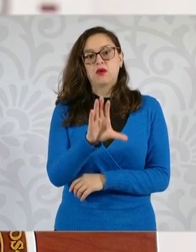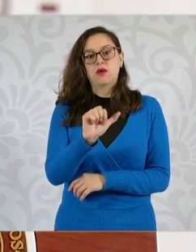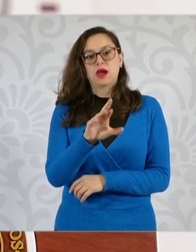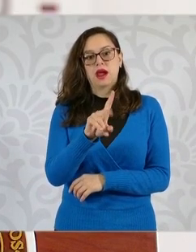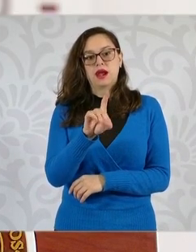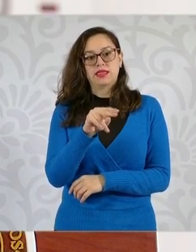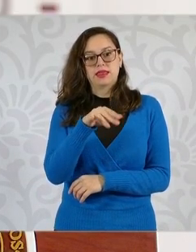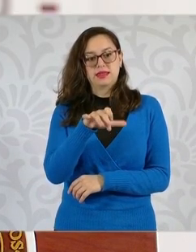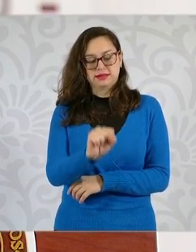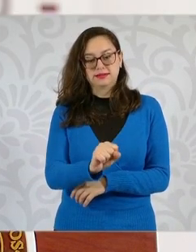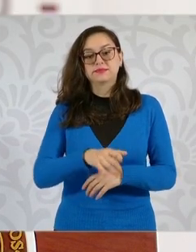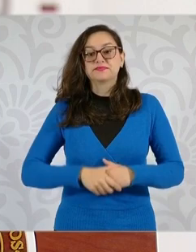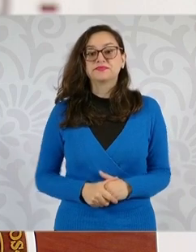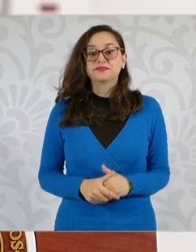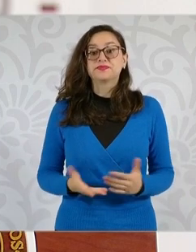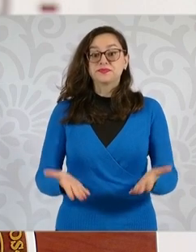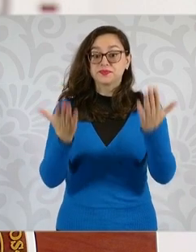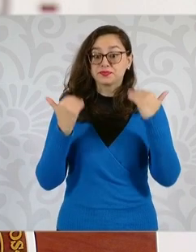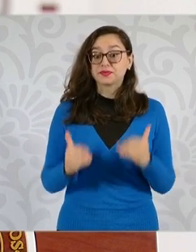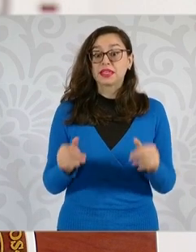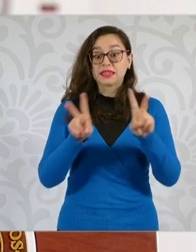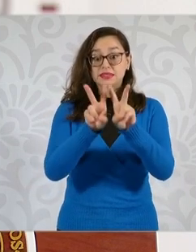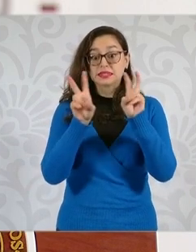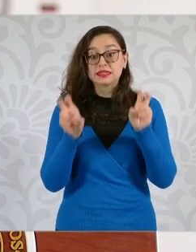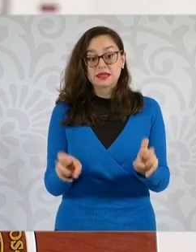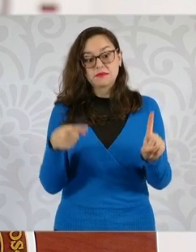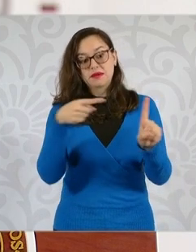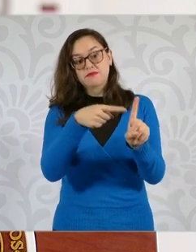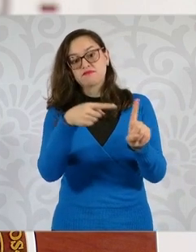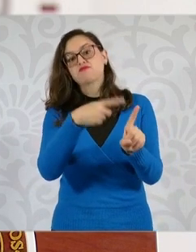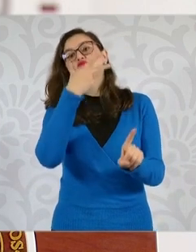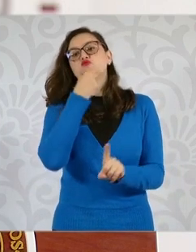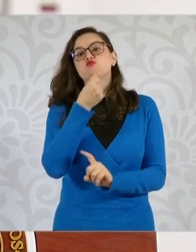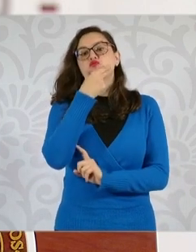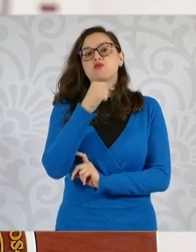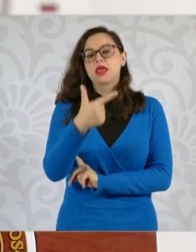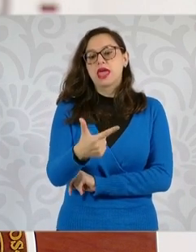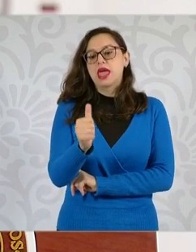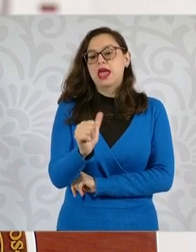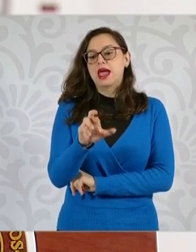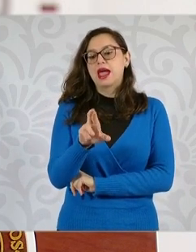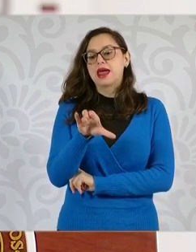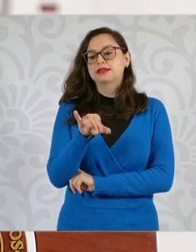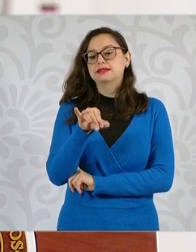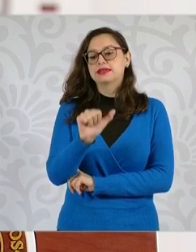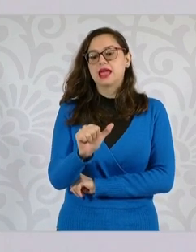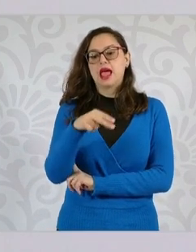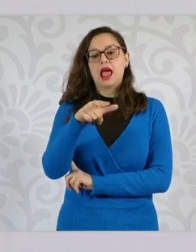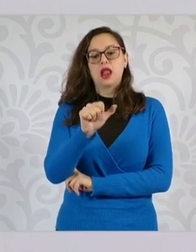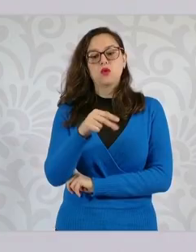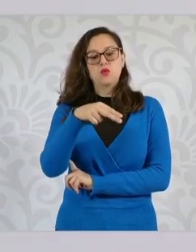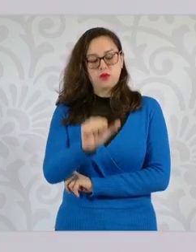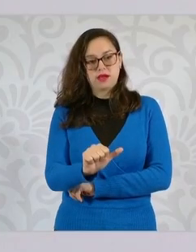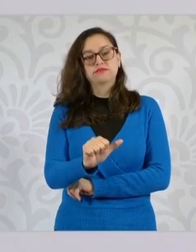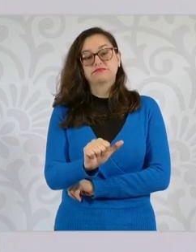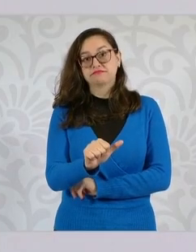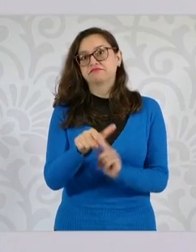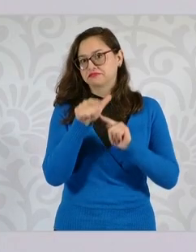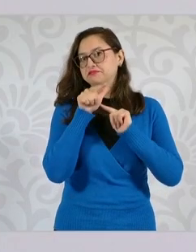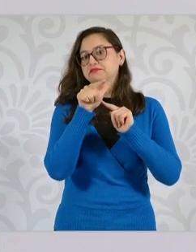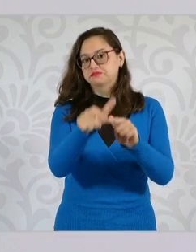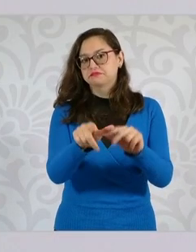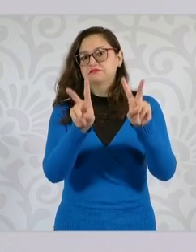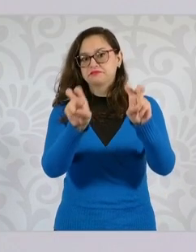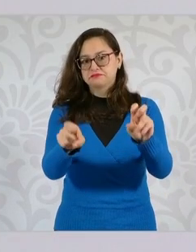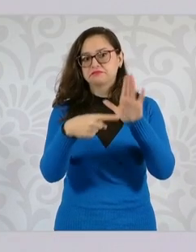Luna. José Isela va a presentar las investigaciones que hay en México por parte de la